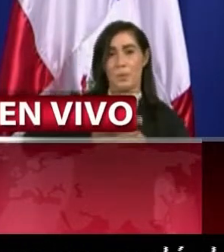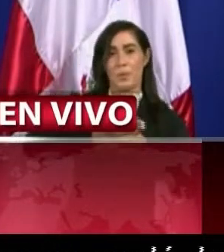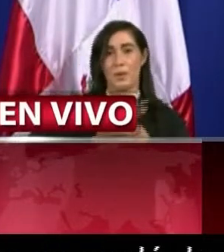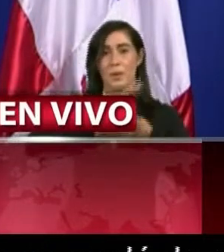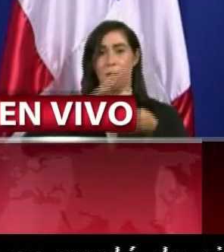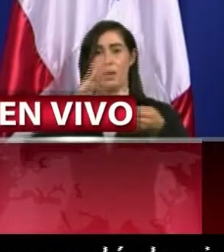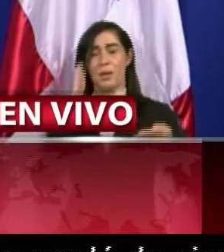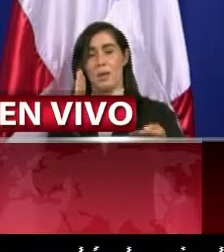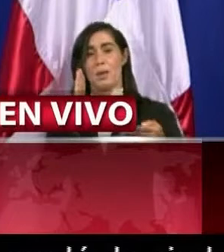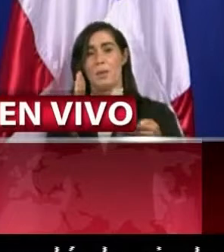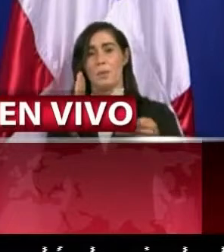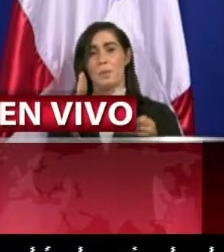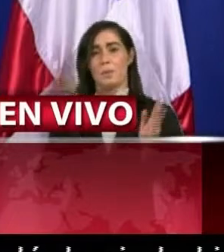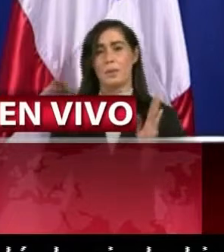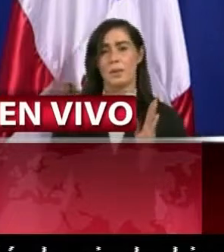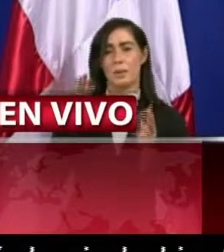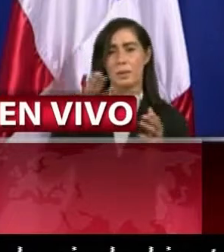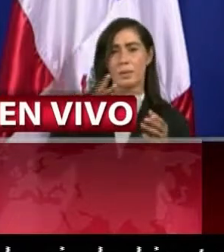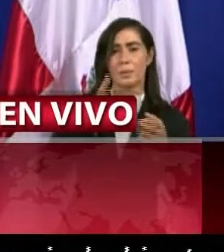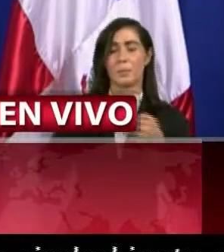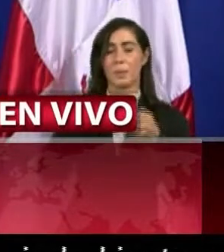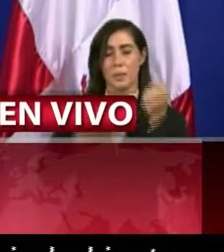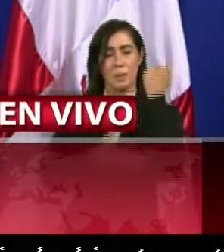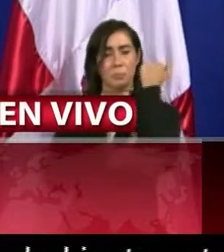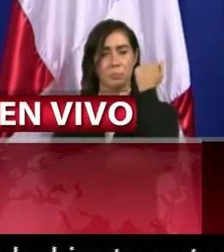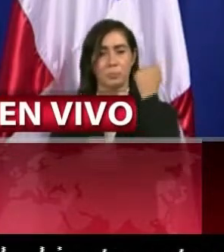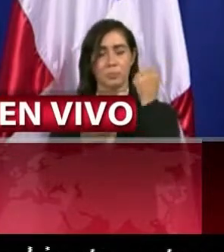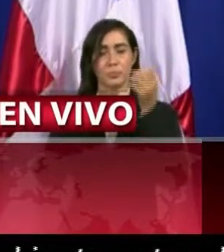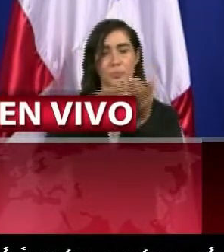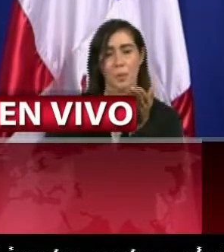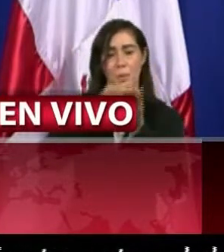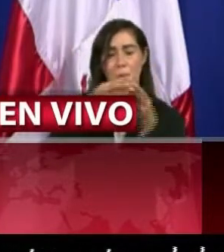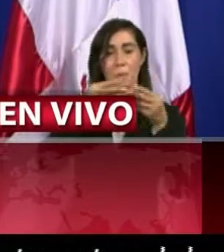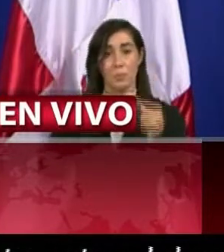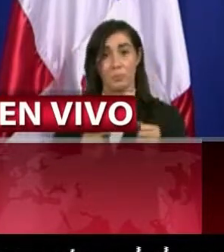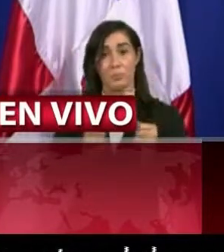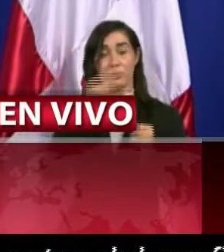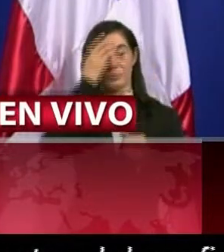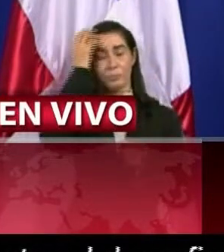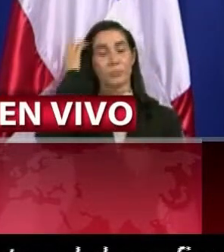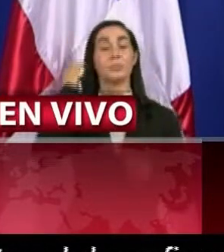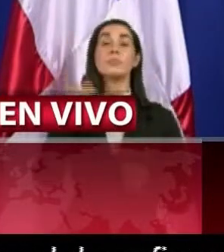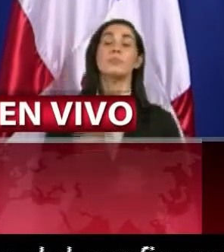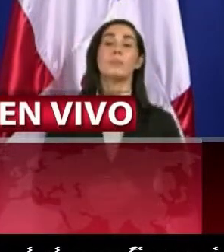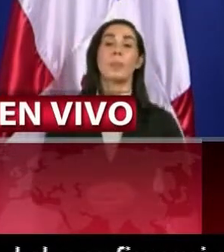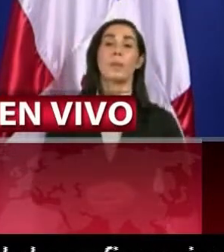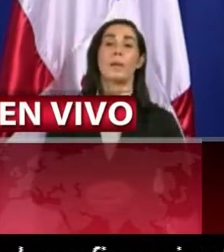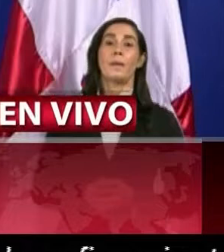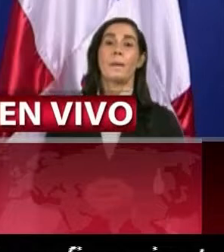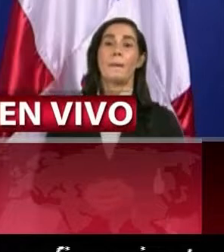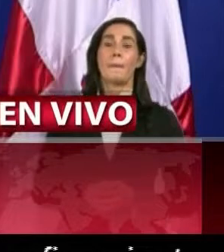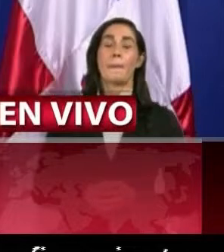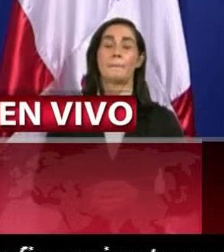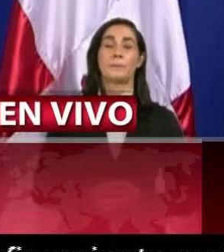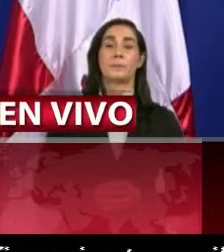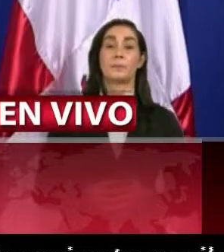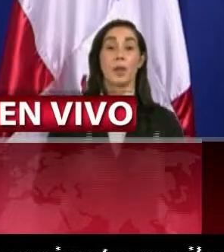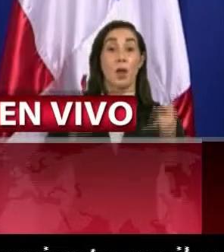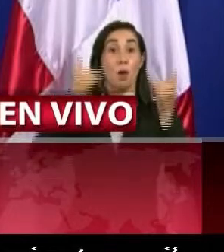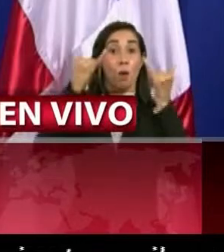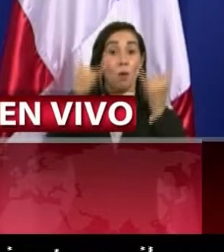que generan el círculo vicioso de la pobreza, que hoy más que nunca ha quedado más